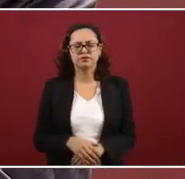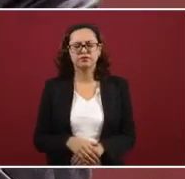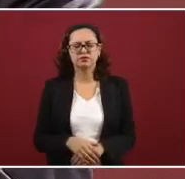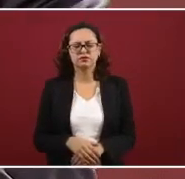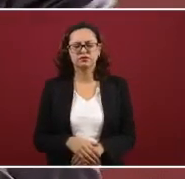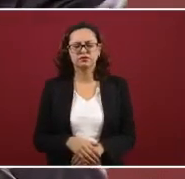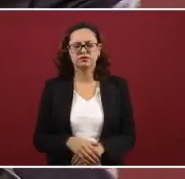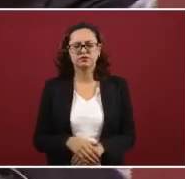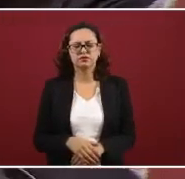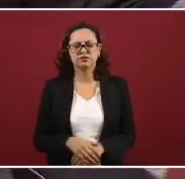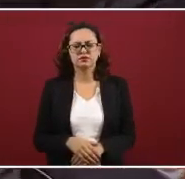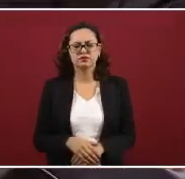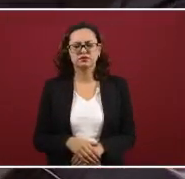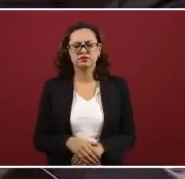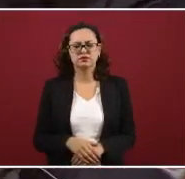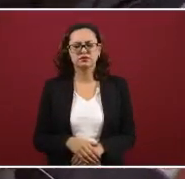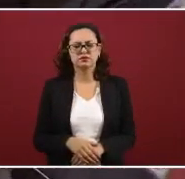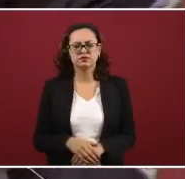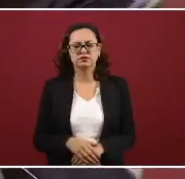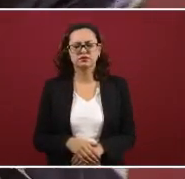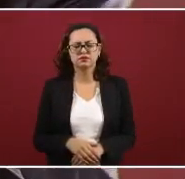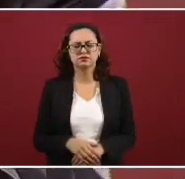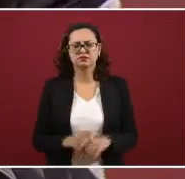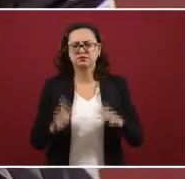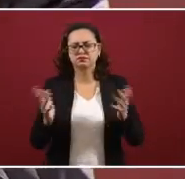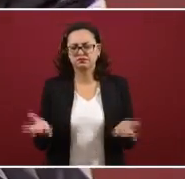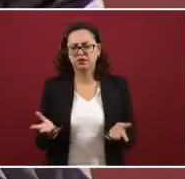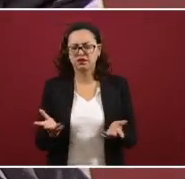Independientemente de la ampliación